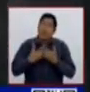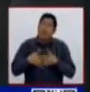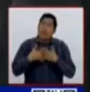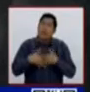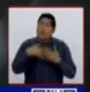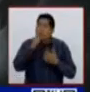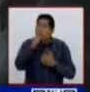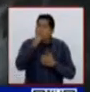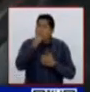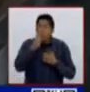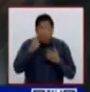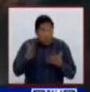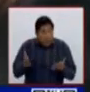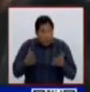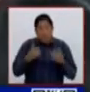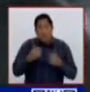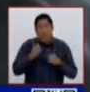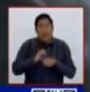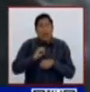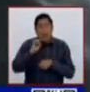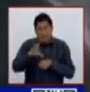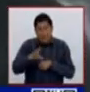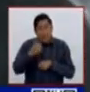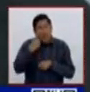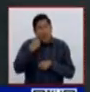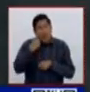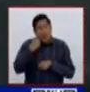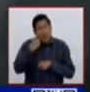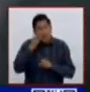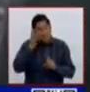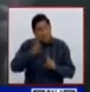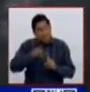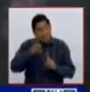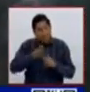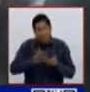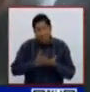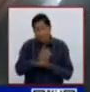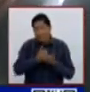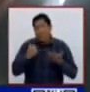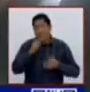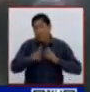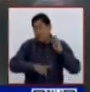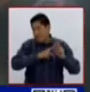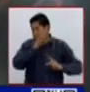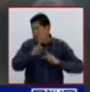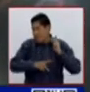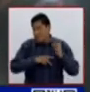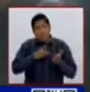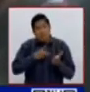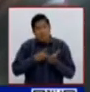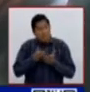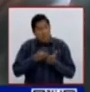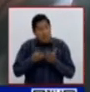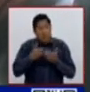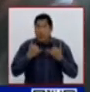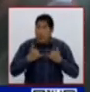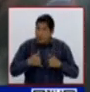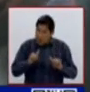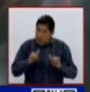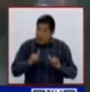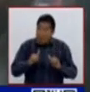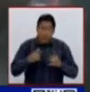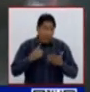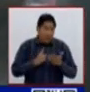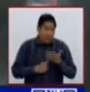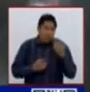y, bueno, va a haber un anuncio, pero ya conocemos la percepción de parte de la población. Lo cierto es que todavía hay un